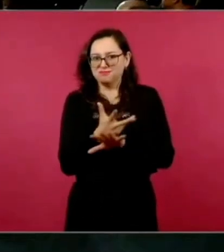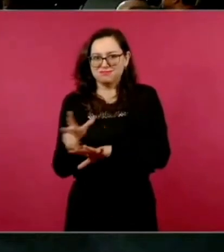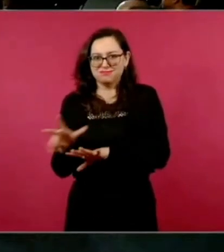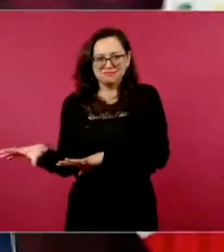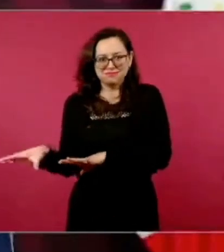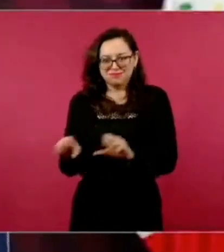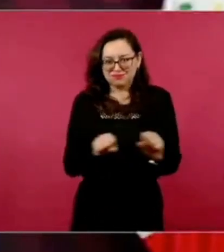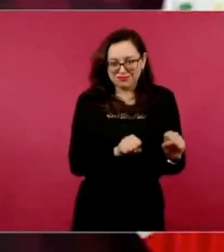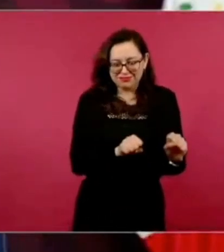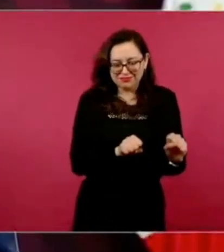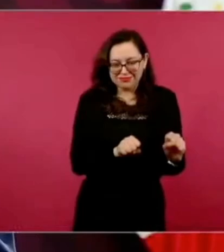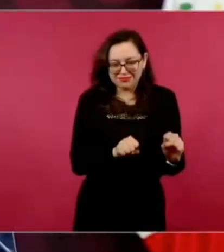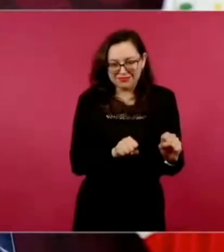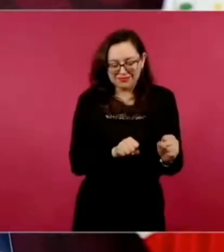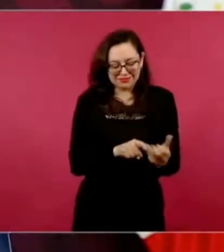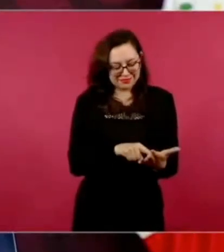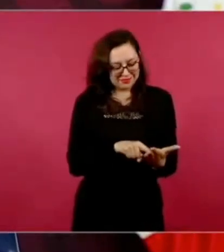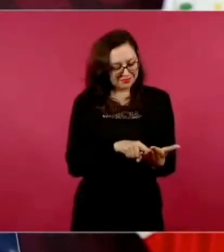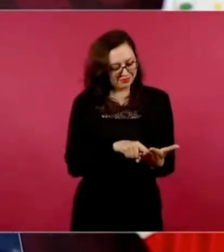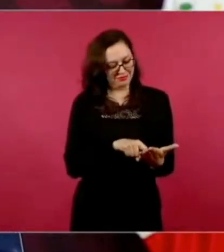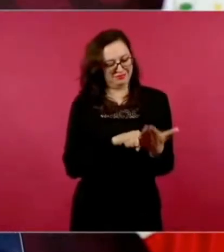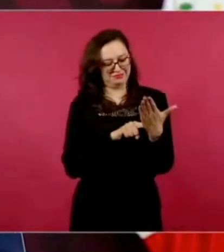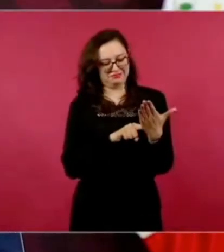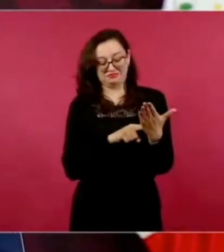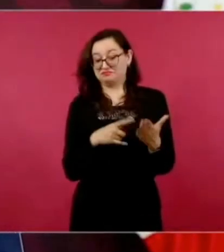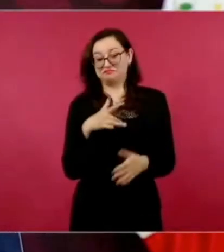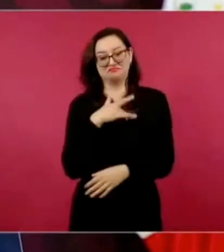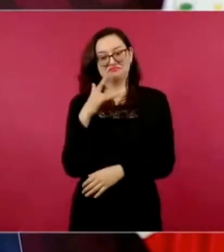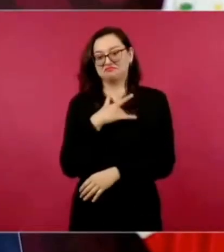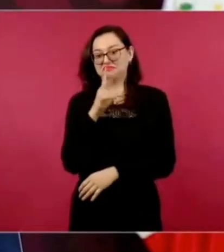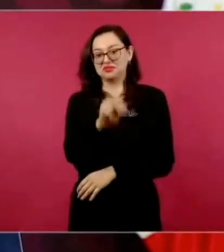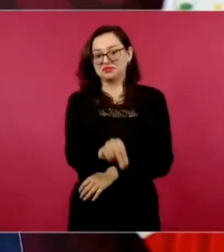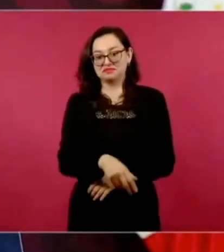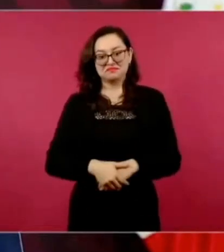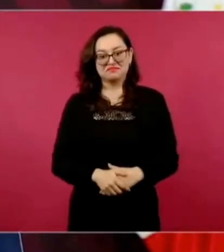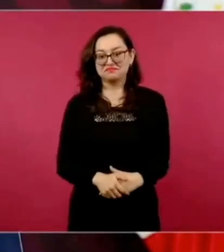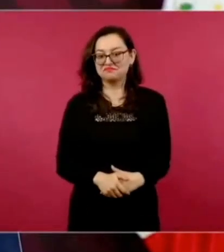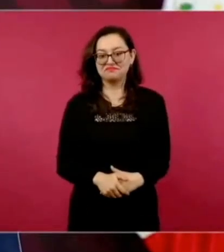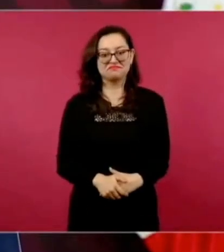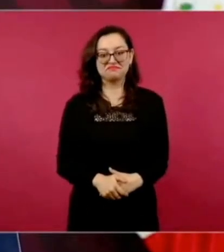Y cuando me informaron, dije no,